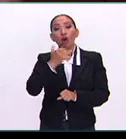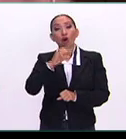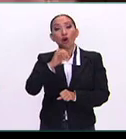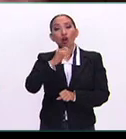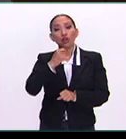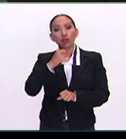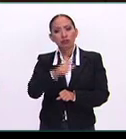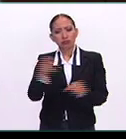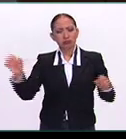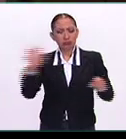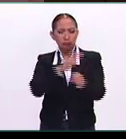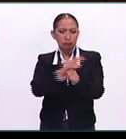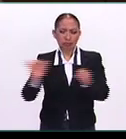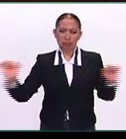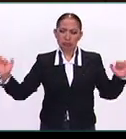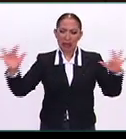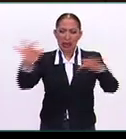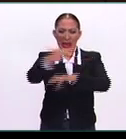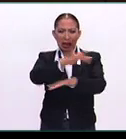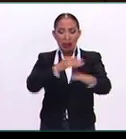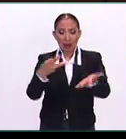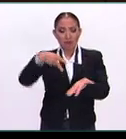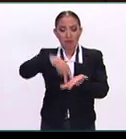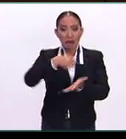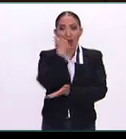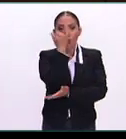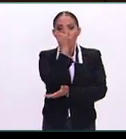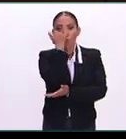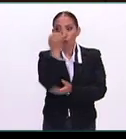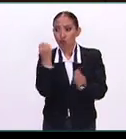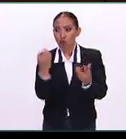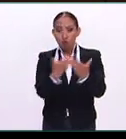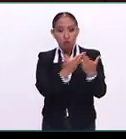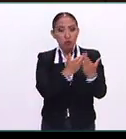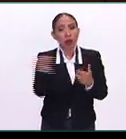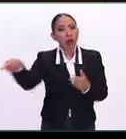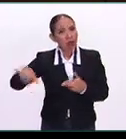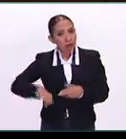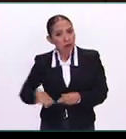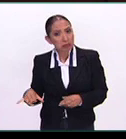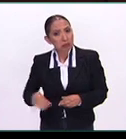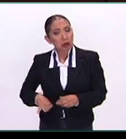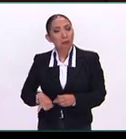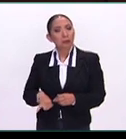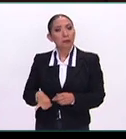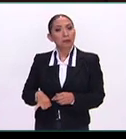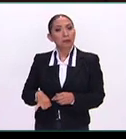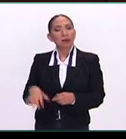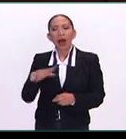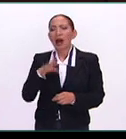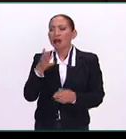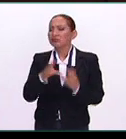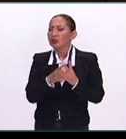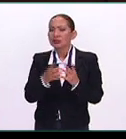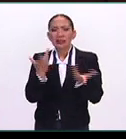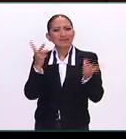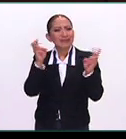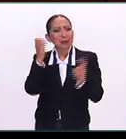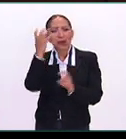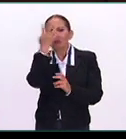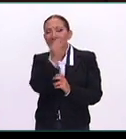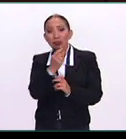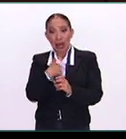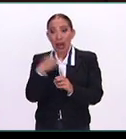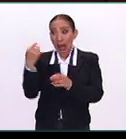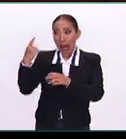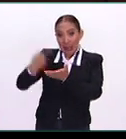estaba repleta y de pie todos, la mayoría estudiantes. Es que les interesa. Hay cosas bellísimas. En la